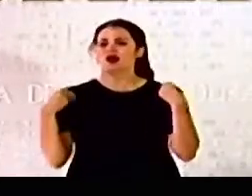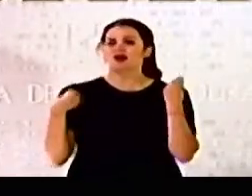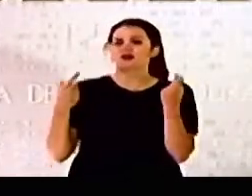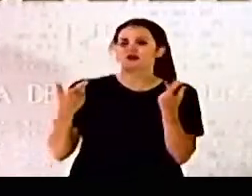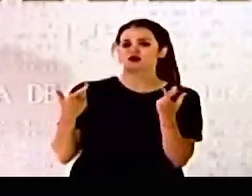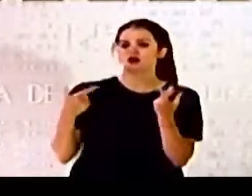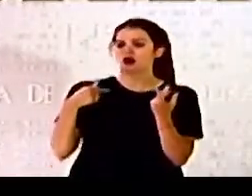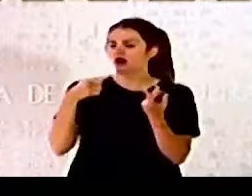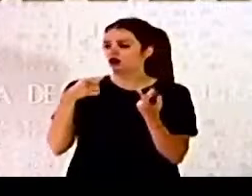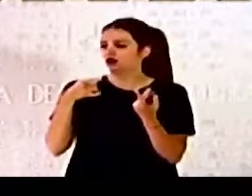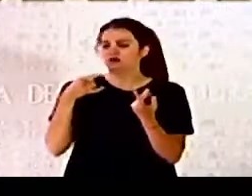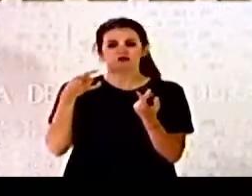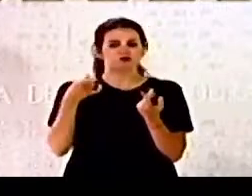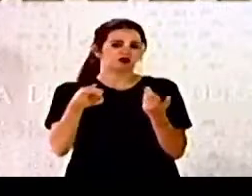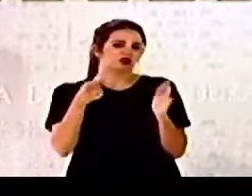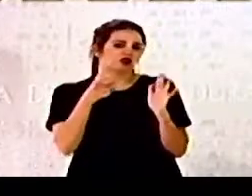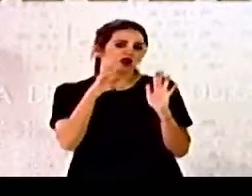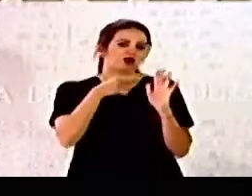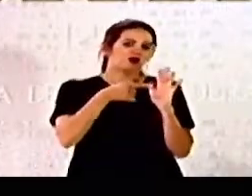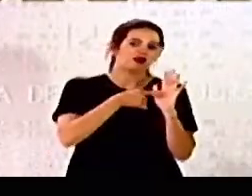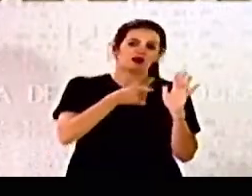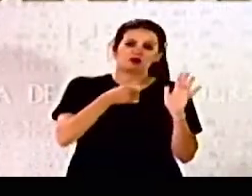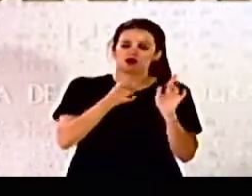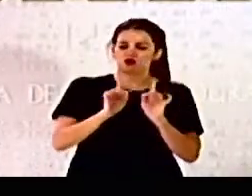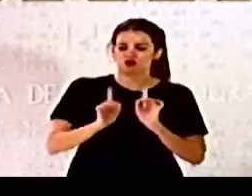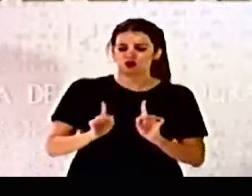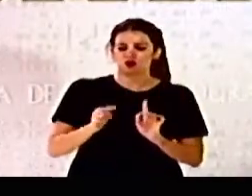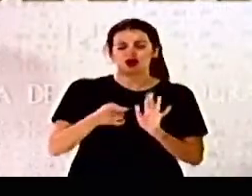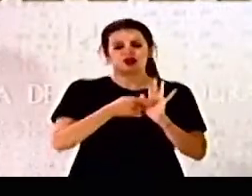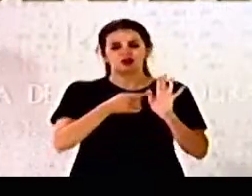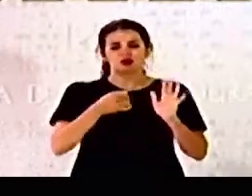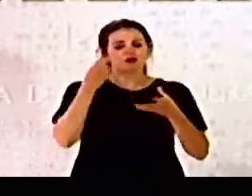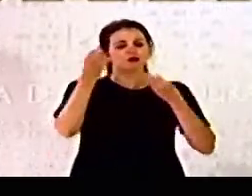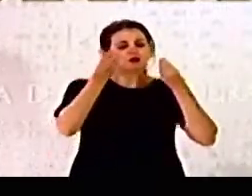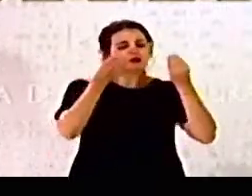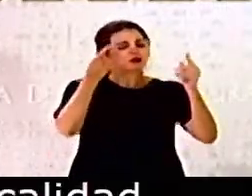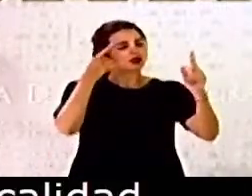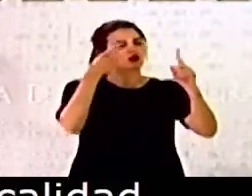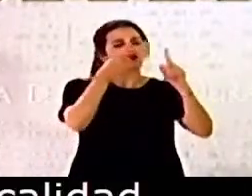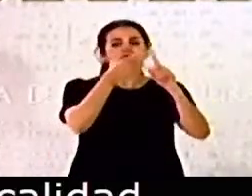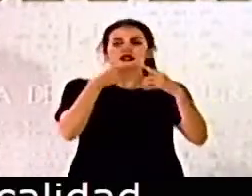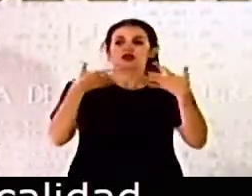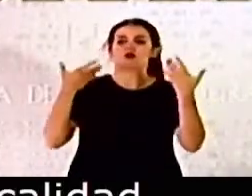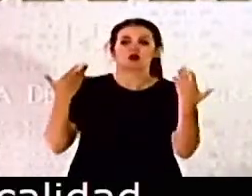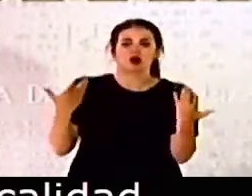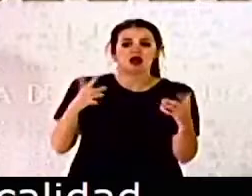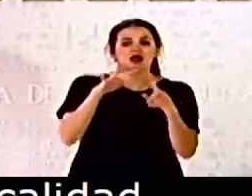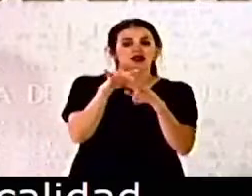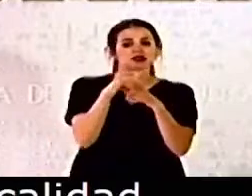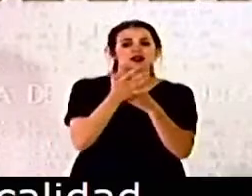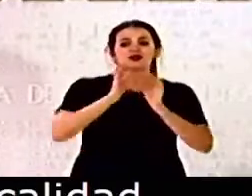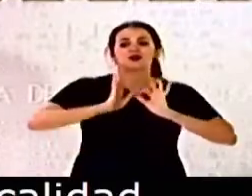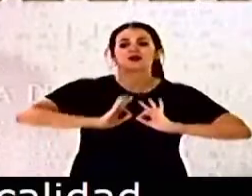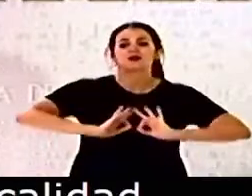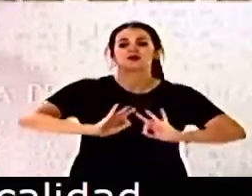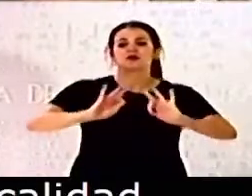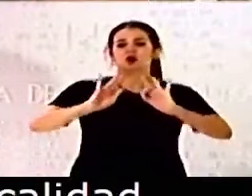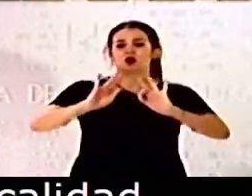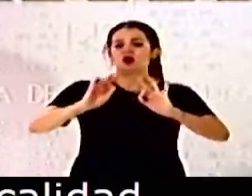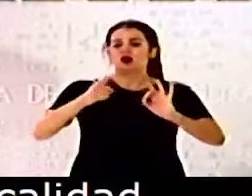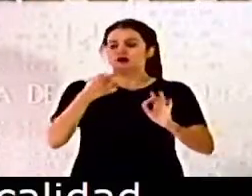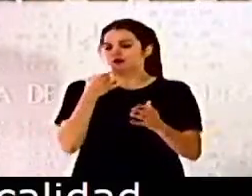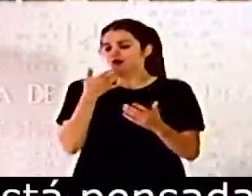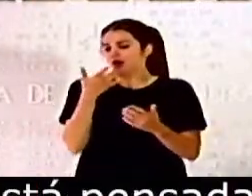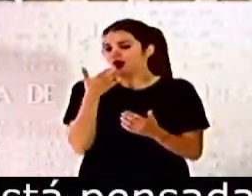excepción. La excepción está pensada para determinados casos, que diga, oiga, yo tengo unas